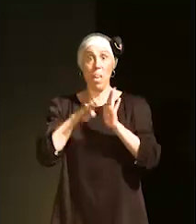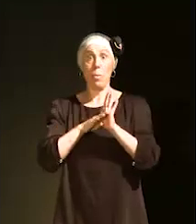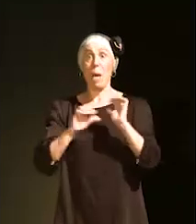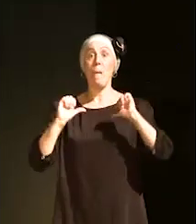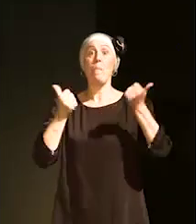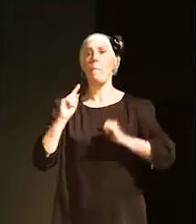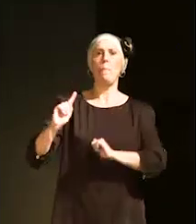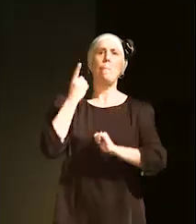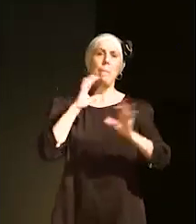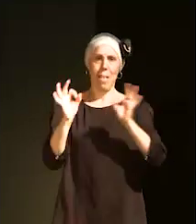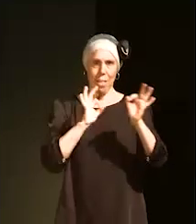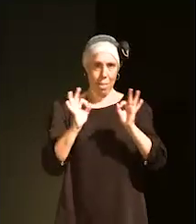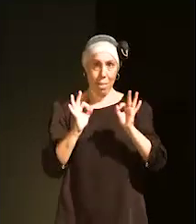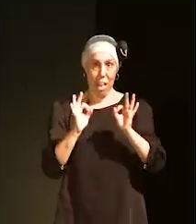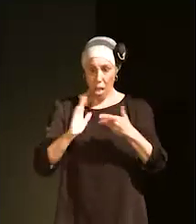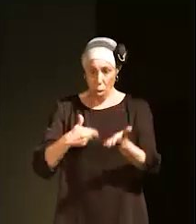hicimos